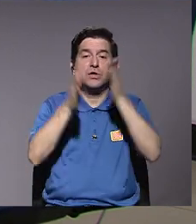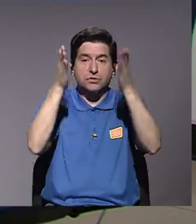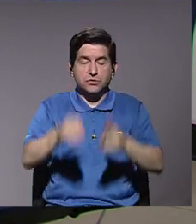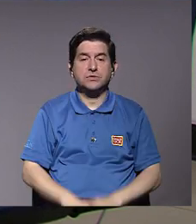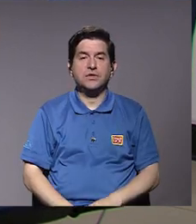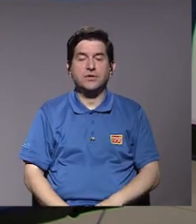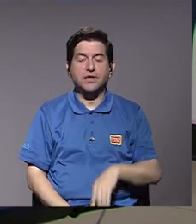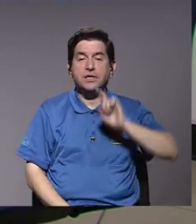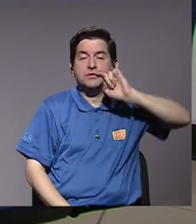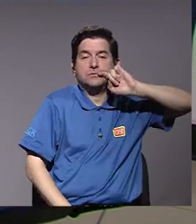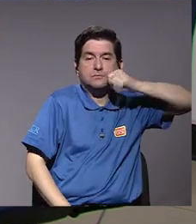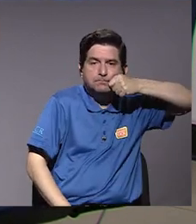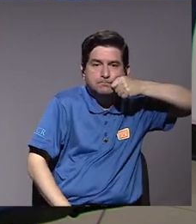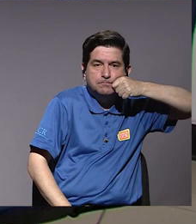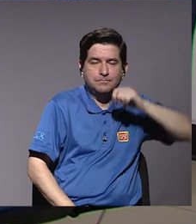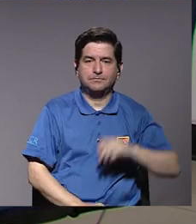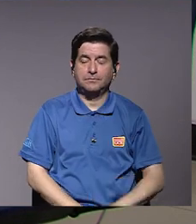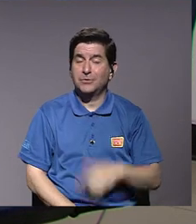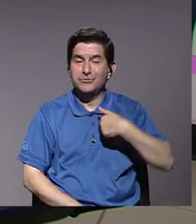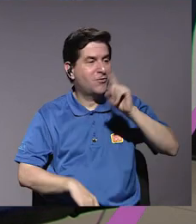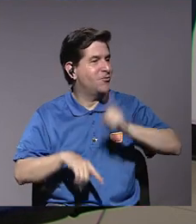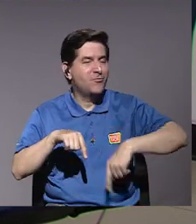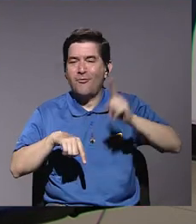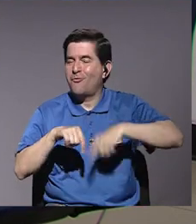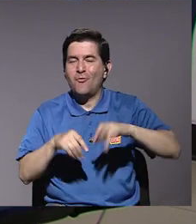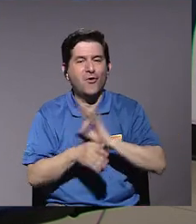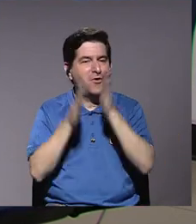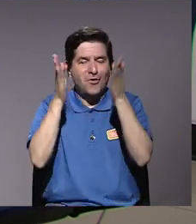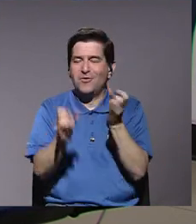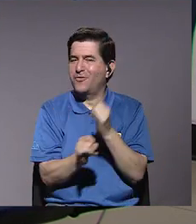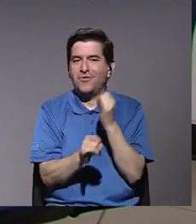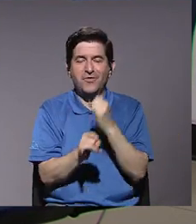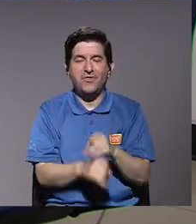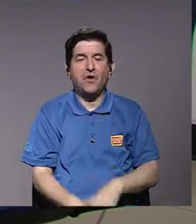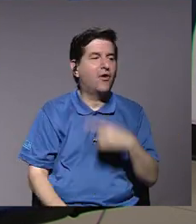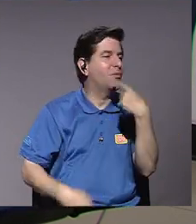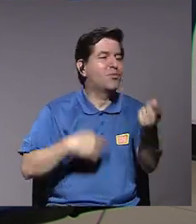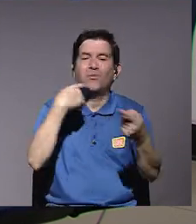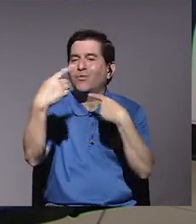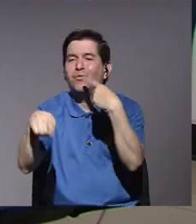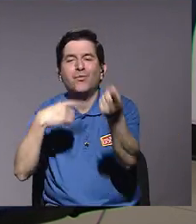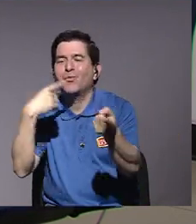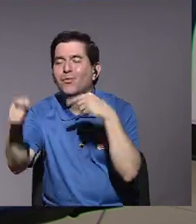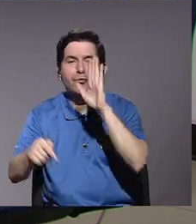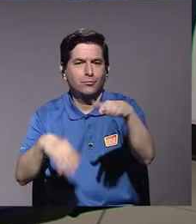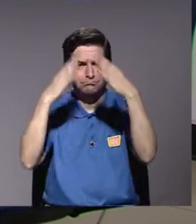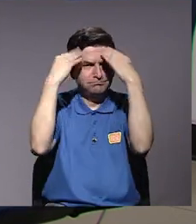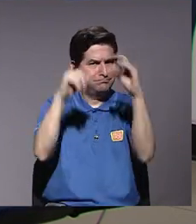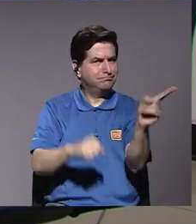derecho también de la persona usuaria que es la confidencialidad. Entonces, yo no puedo, como funcionario de la institución,